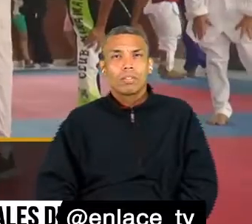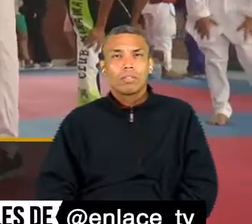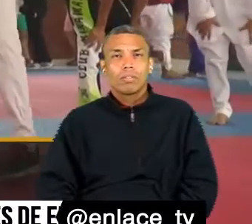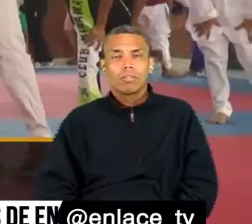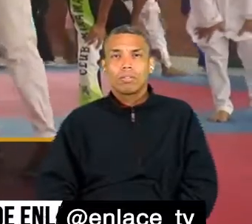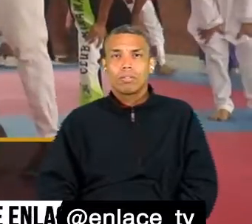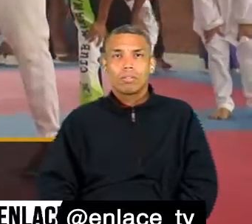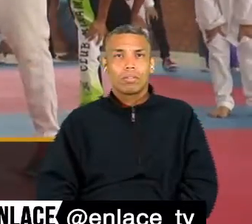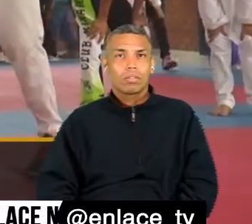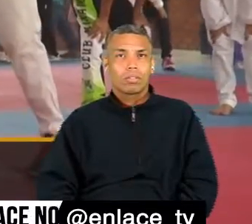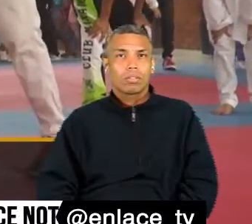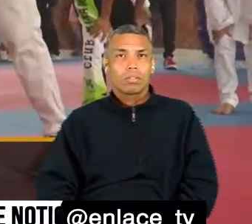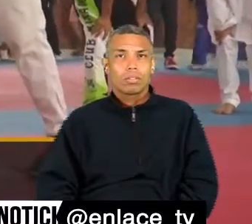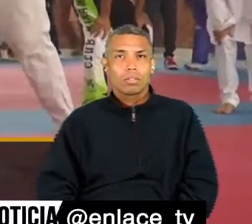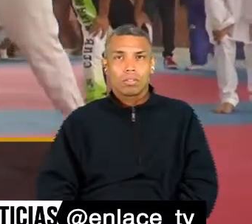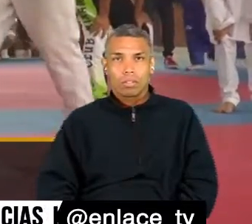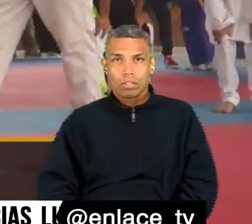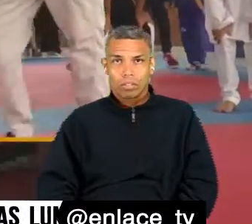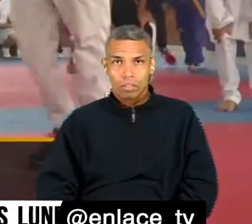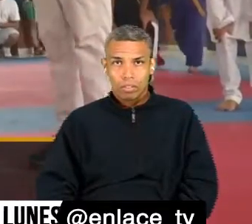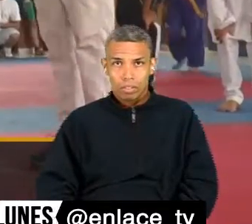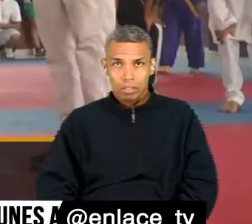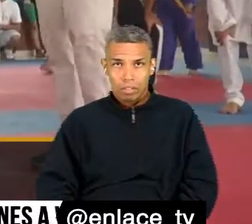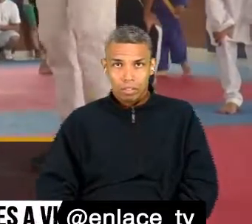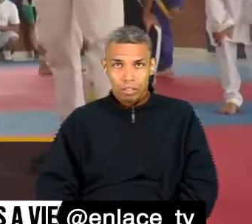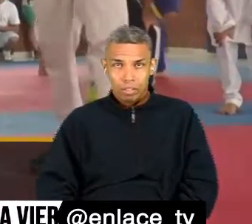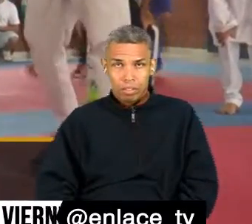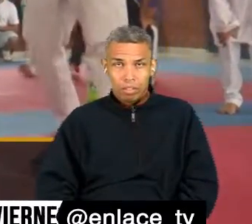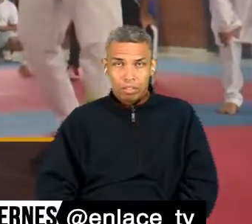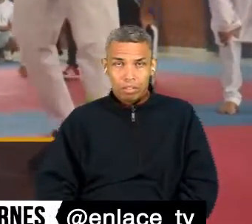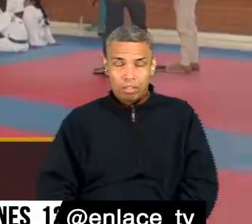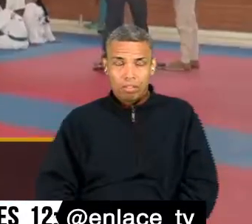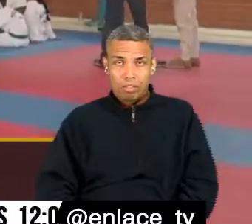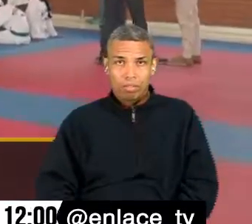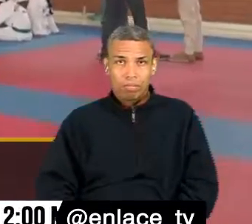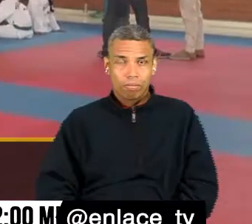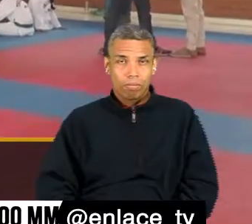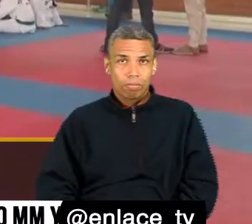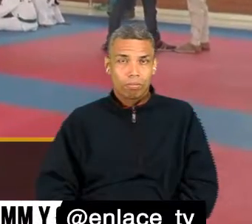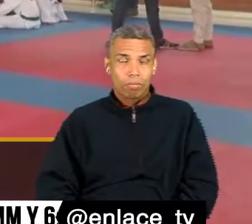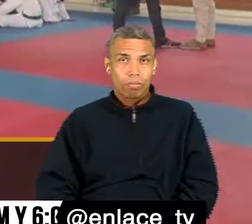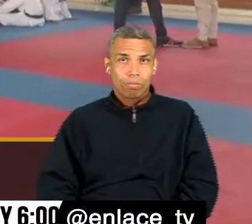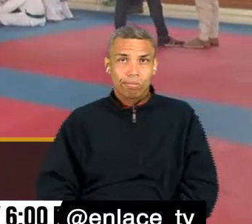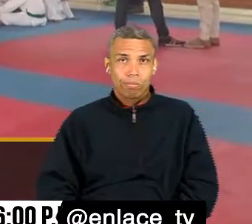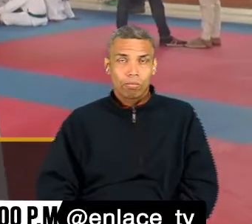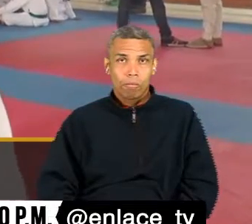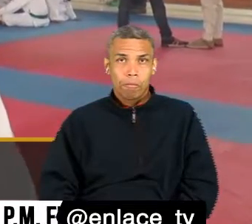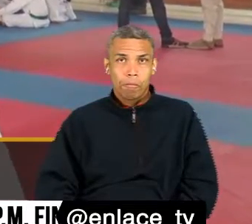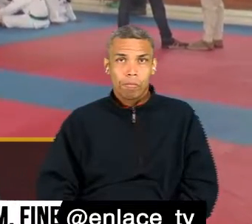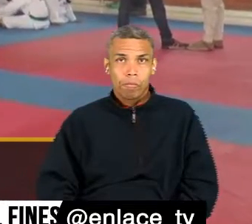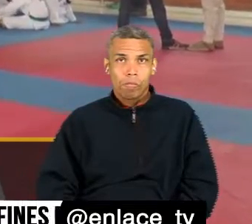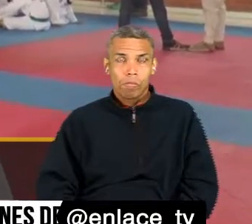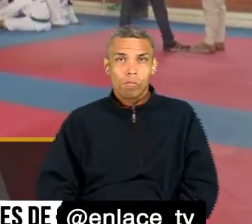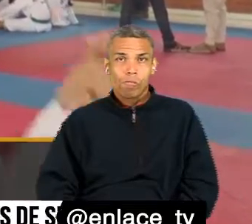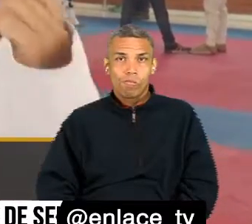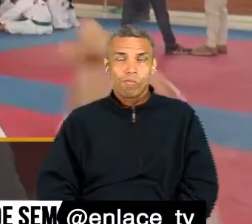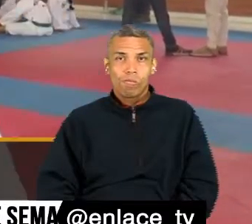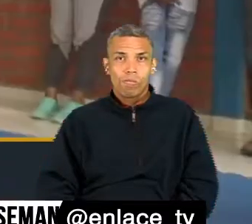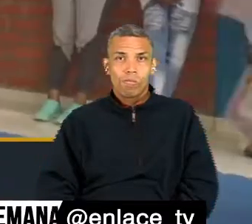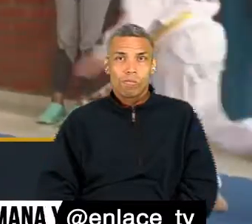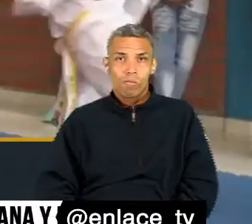gusta las técnicas y hacer combate. Bien, pues esta es mi